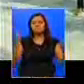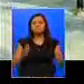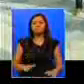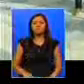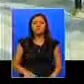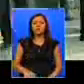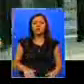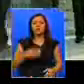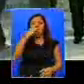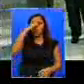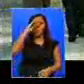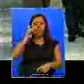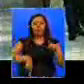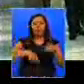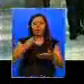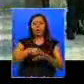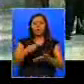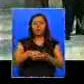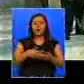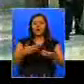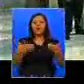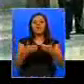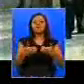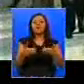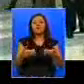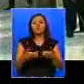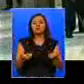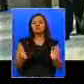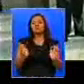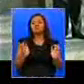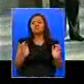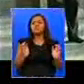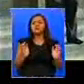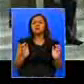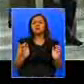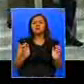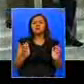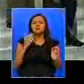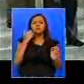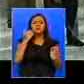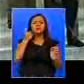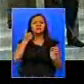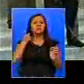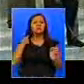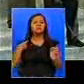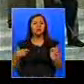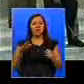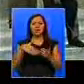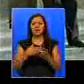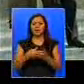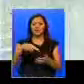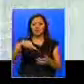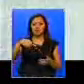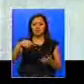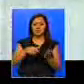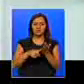una maquinaria. Puedo ser un poco impreciso, no sé si ya llegó Ricardo Patiño, pero en todo